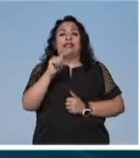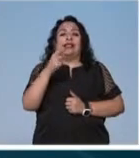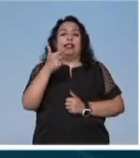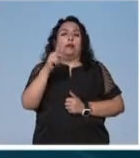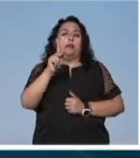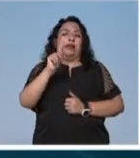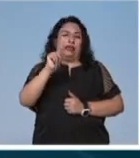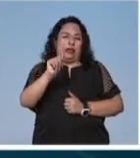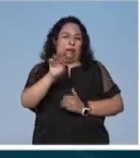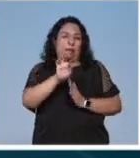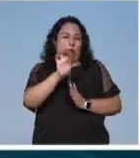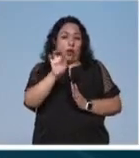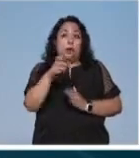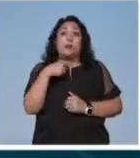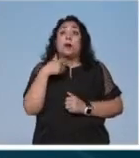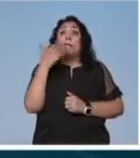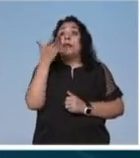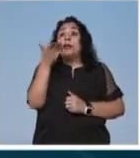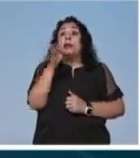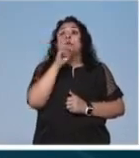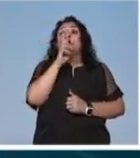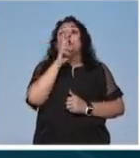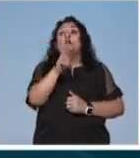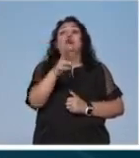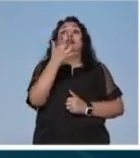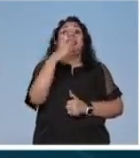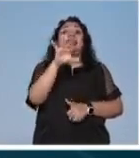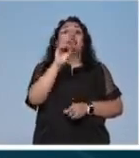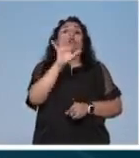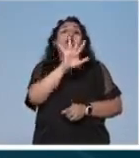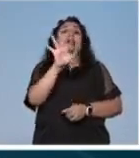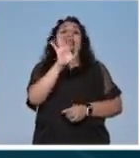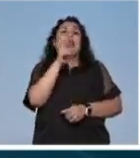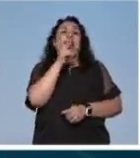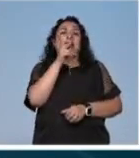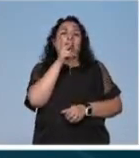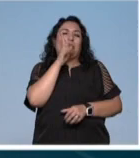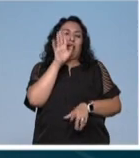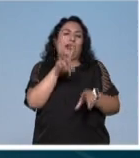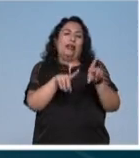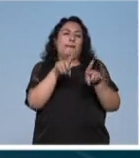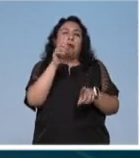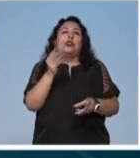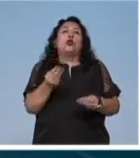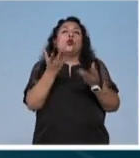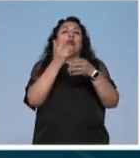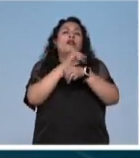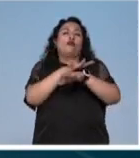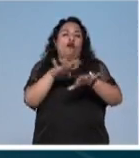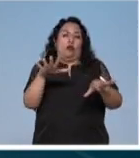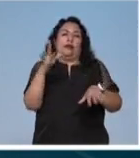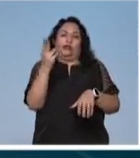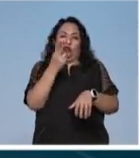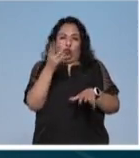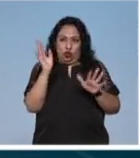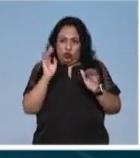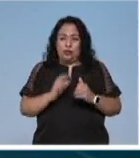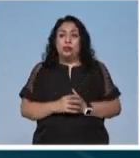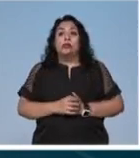por ejemplo, podemos solicitarle una respuesta de 10 o 500 palabras, según la cantidad de información que